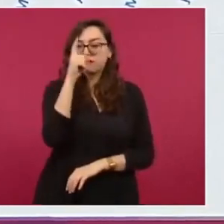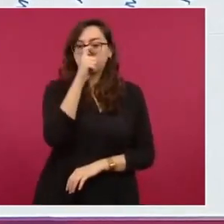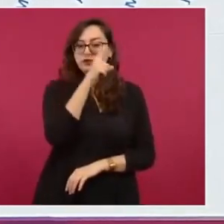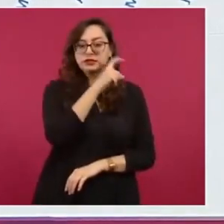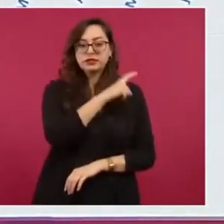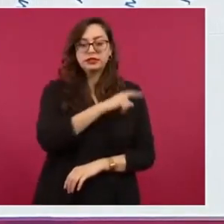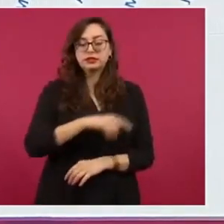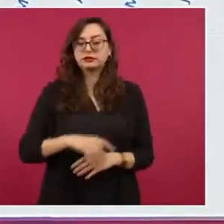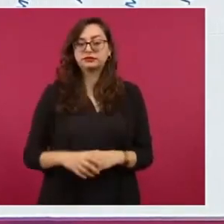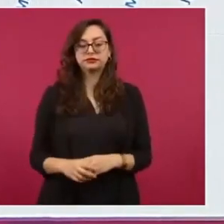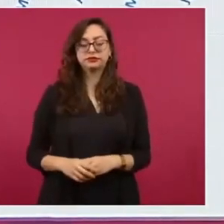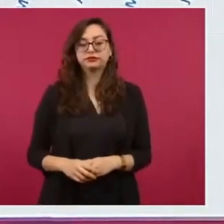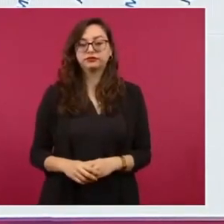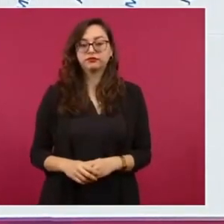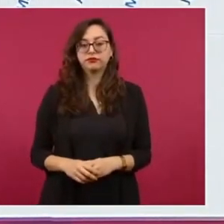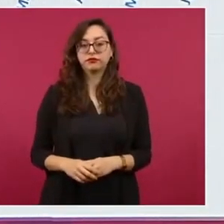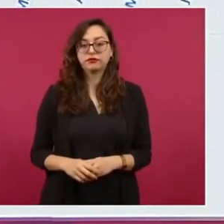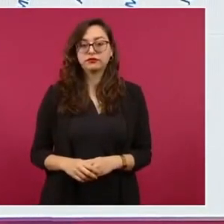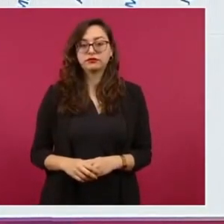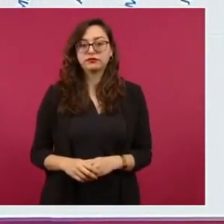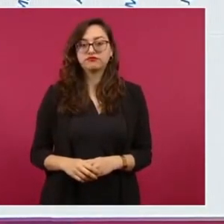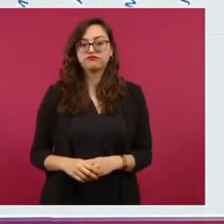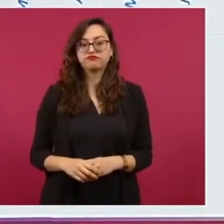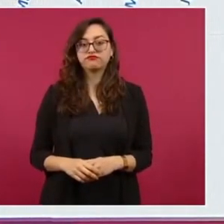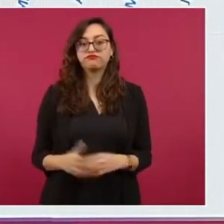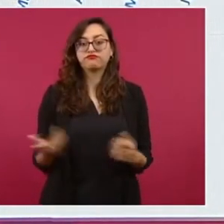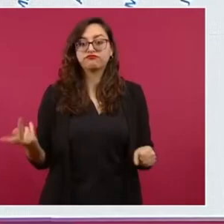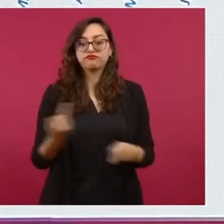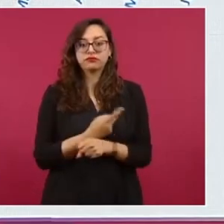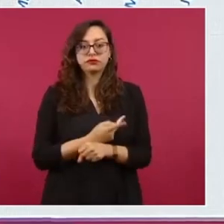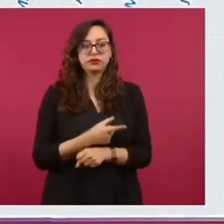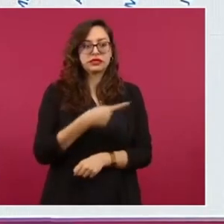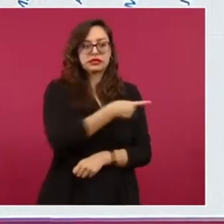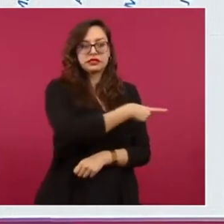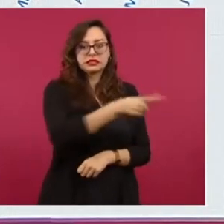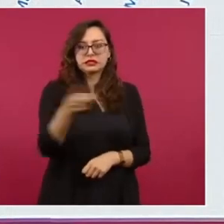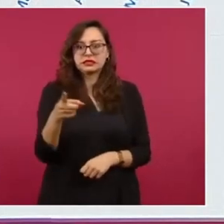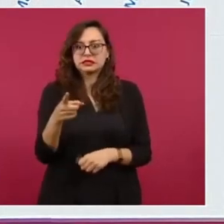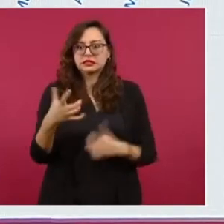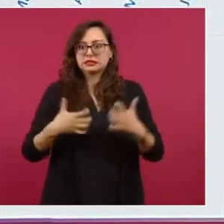porque empezaron a rompernos ductos